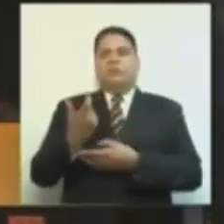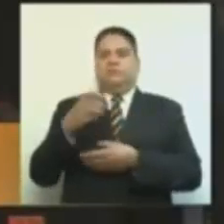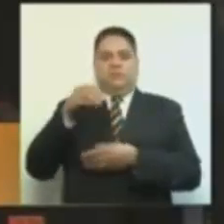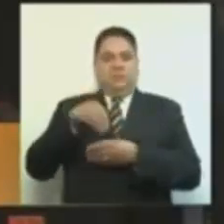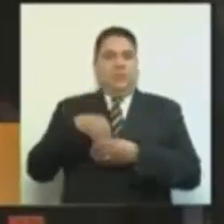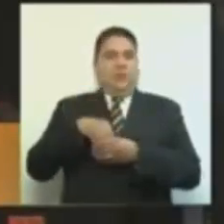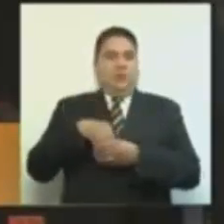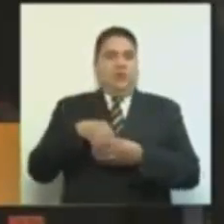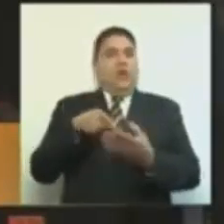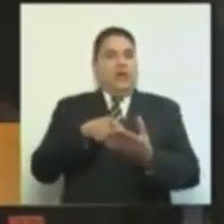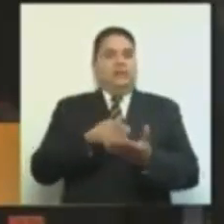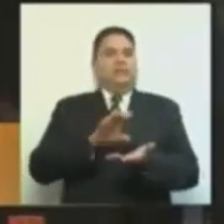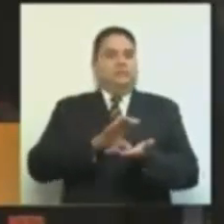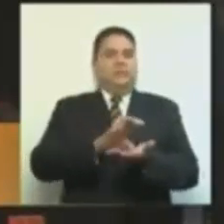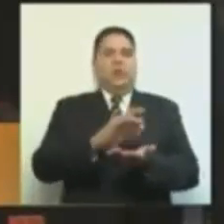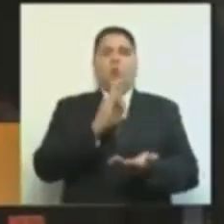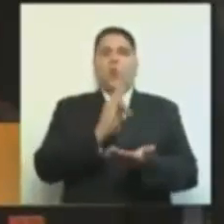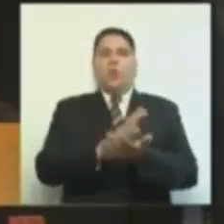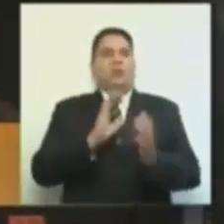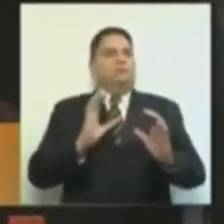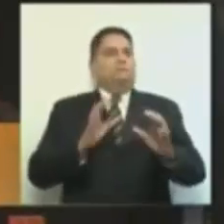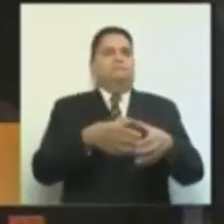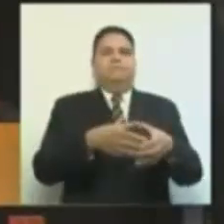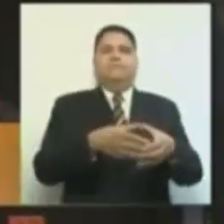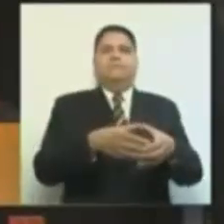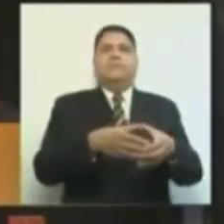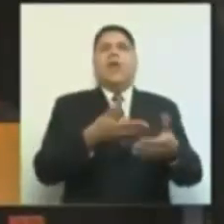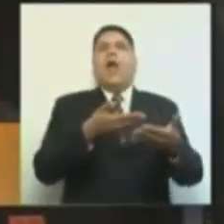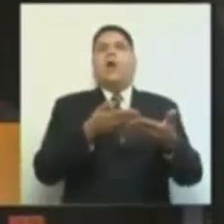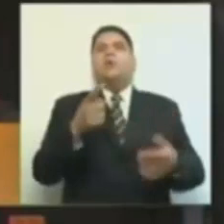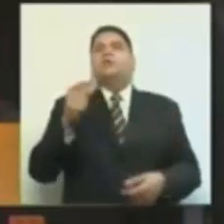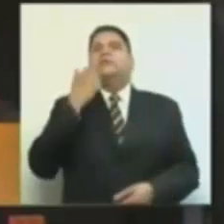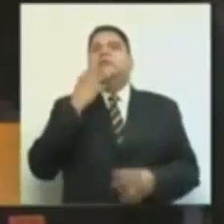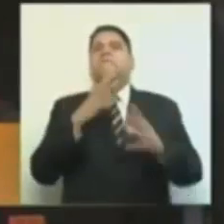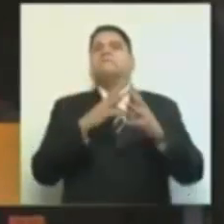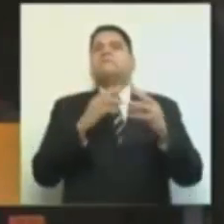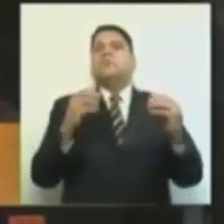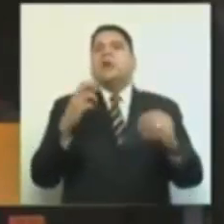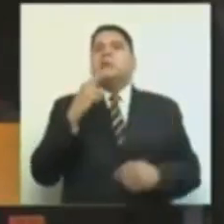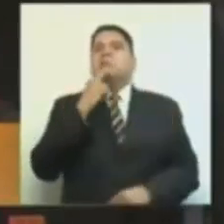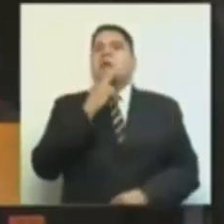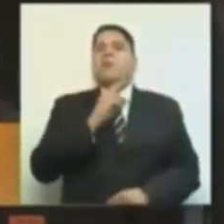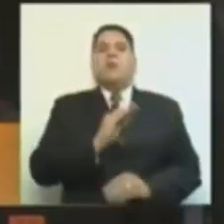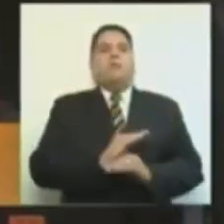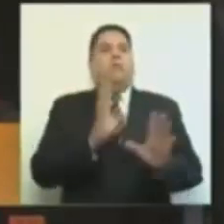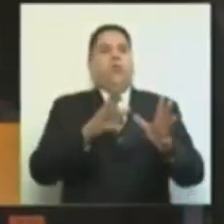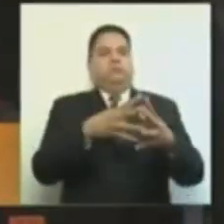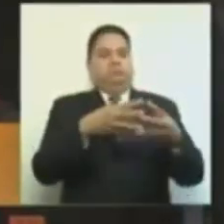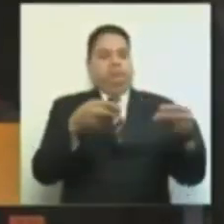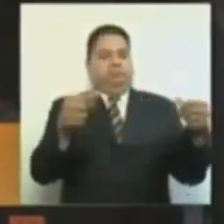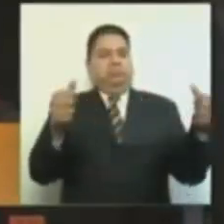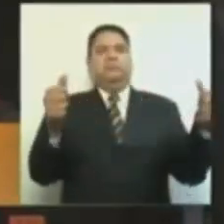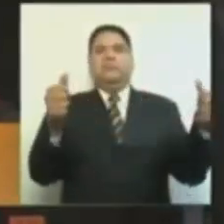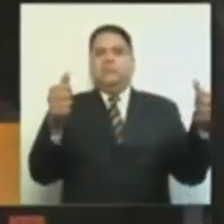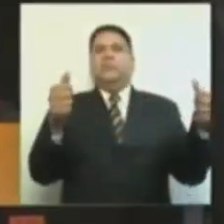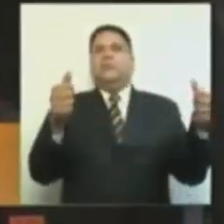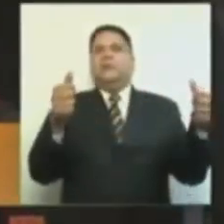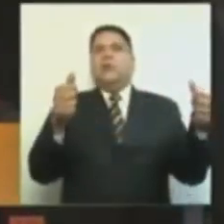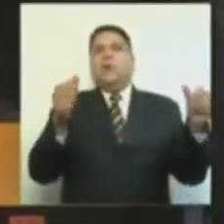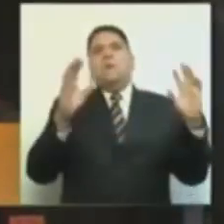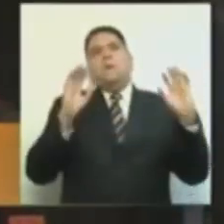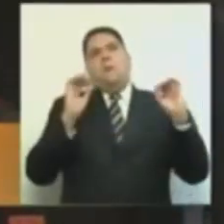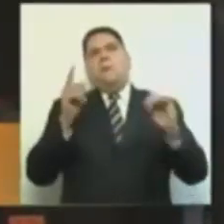hoy quieren desaparecer. Decir que por acto de magia o por mero